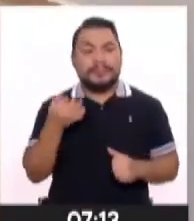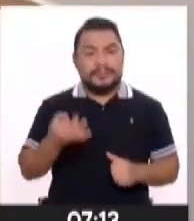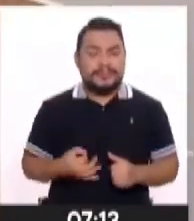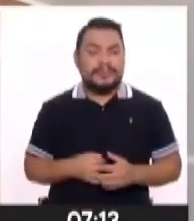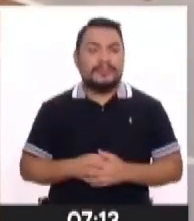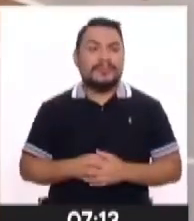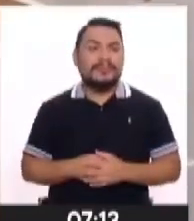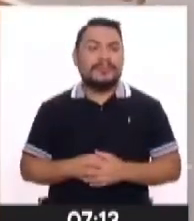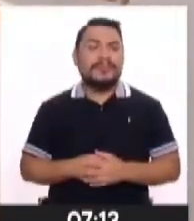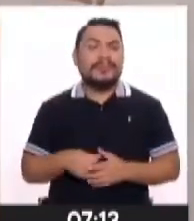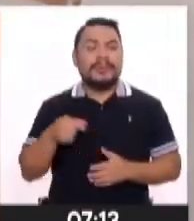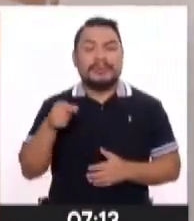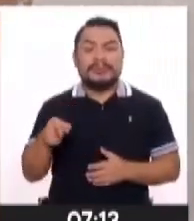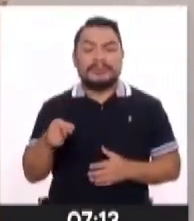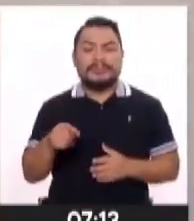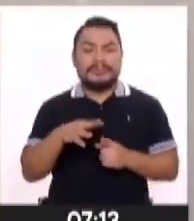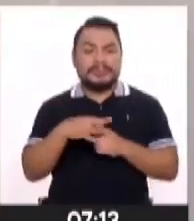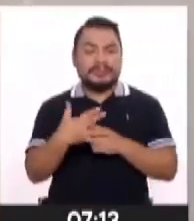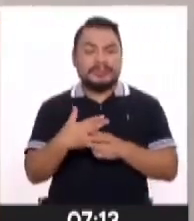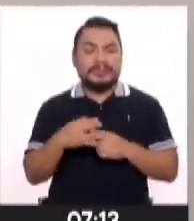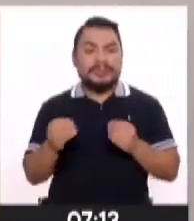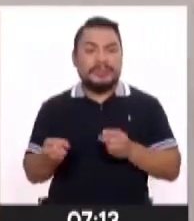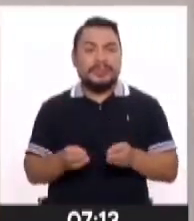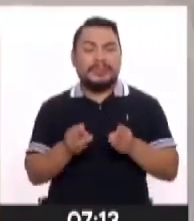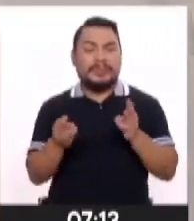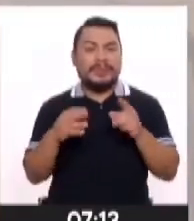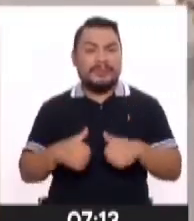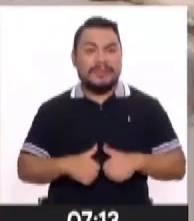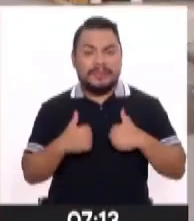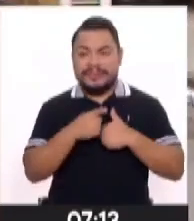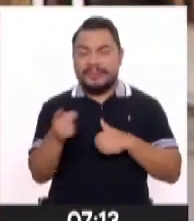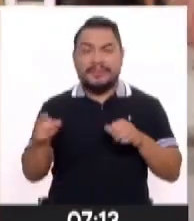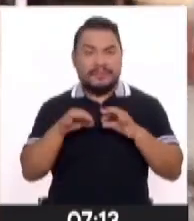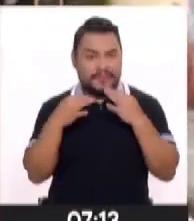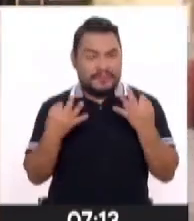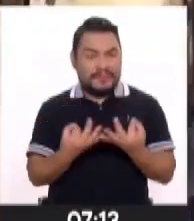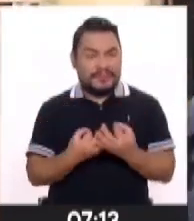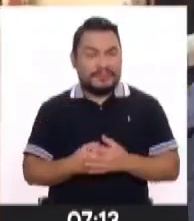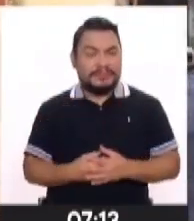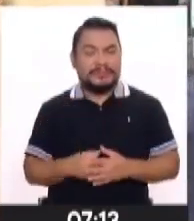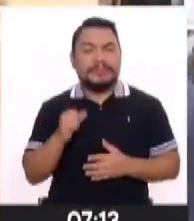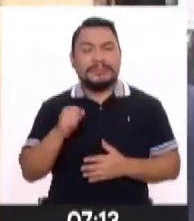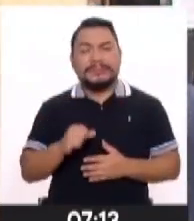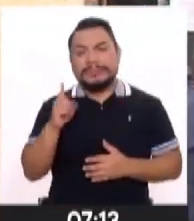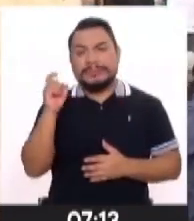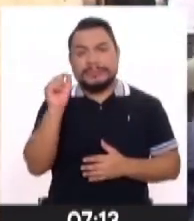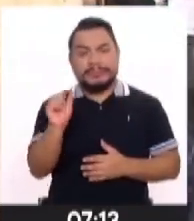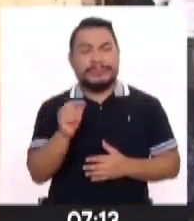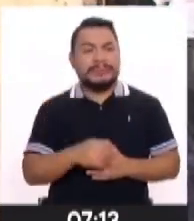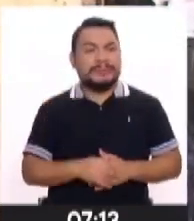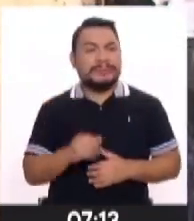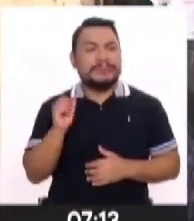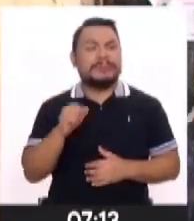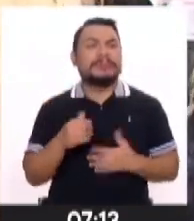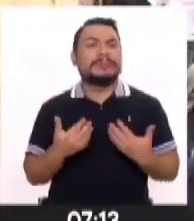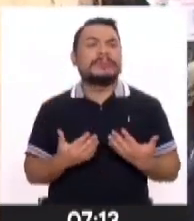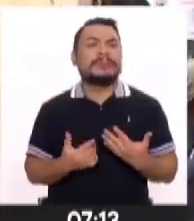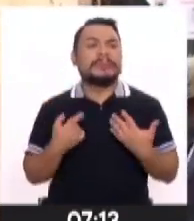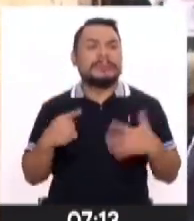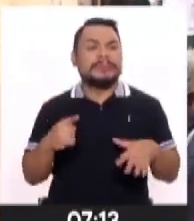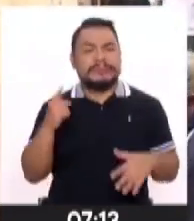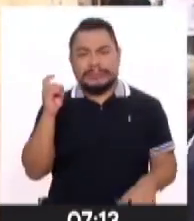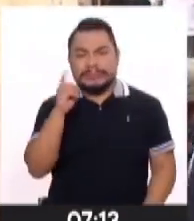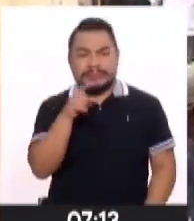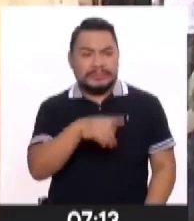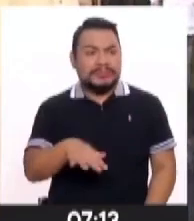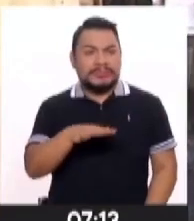verdad, esta situación, la forma como están viviendo la familia, es un poco, digamos,